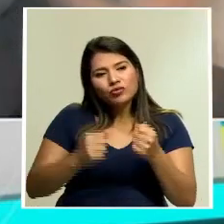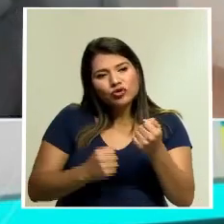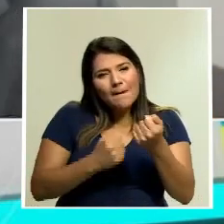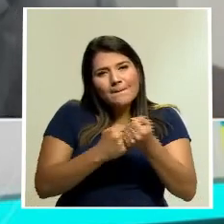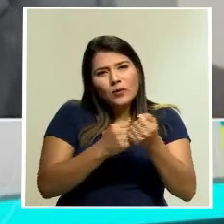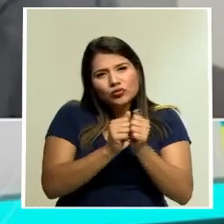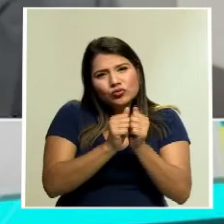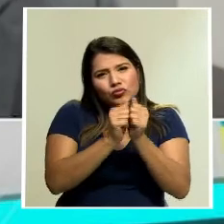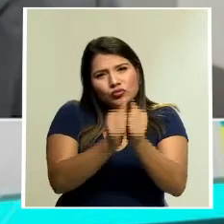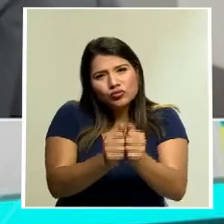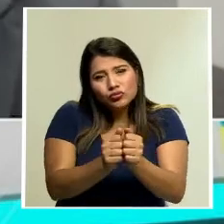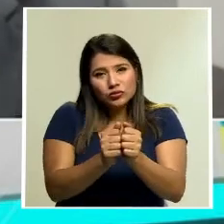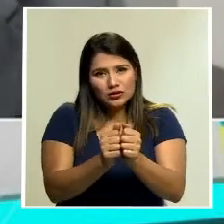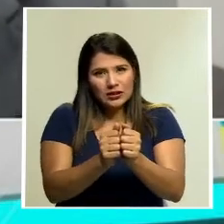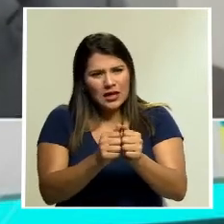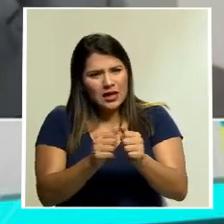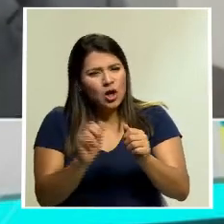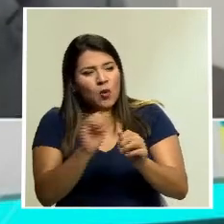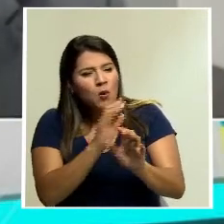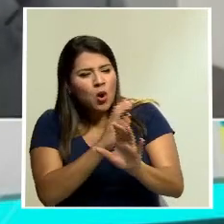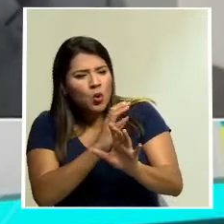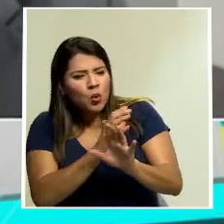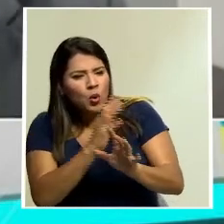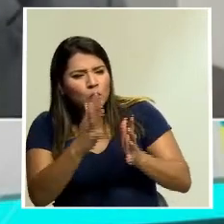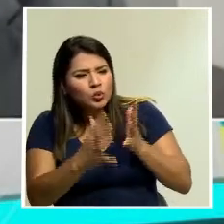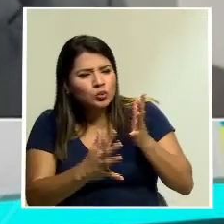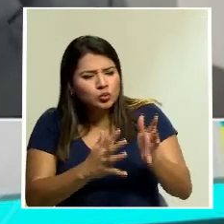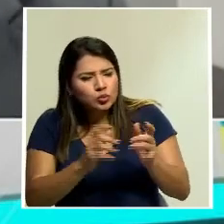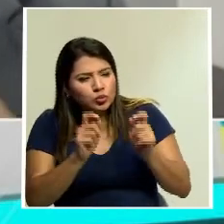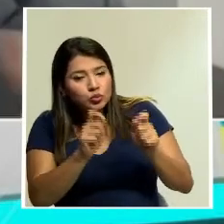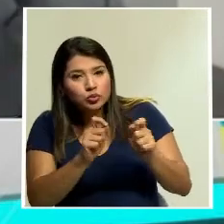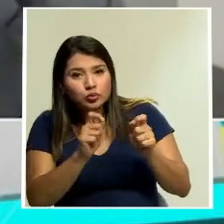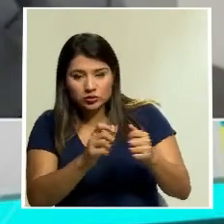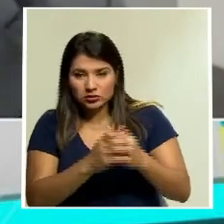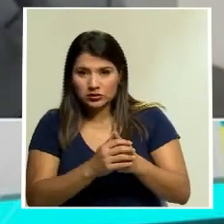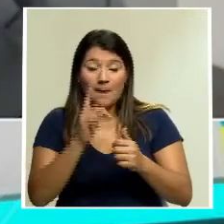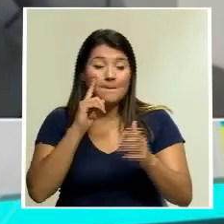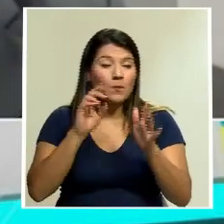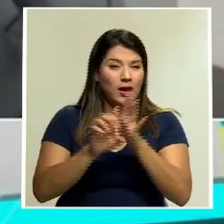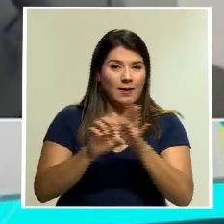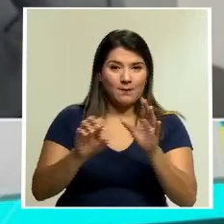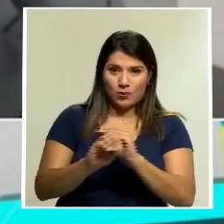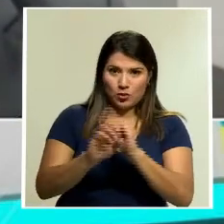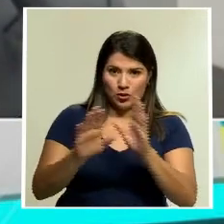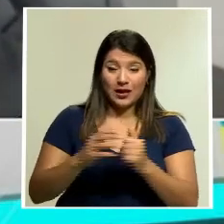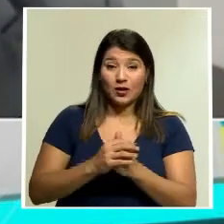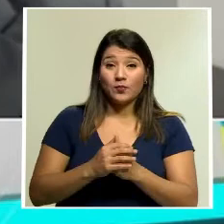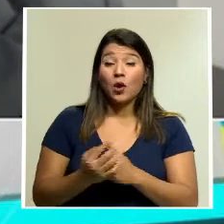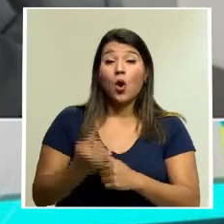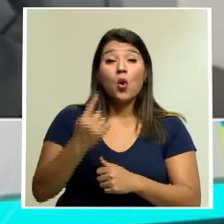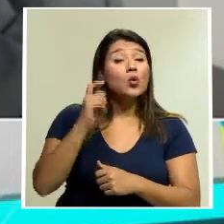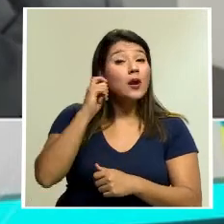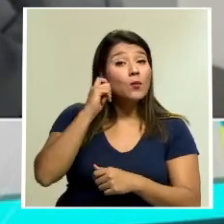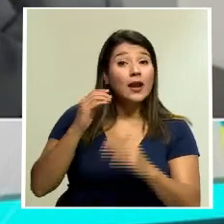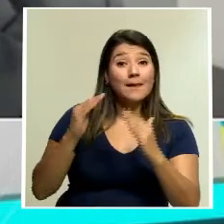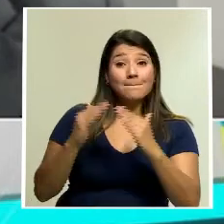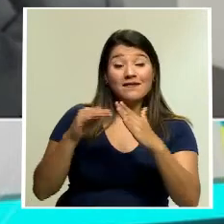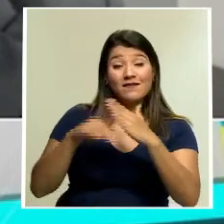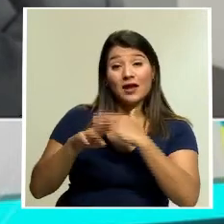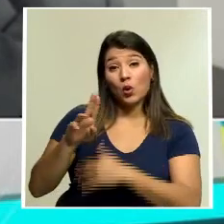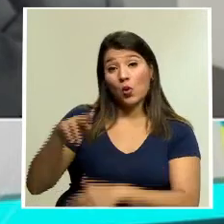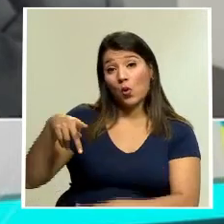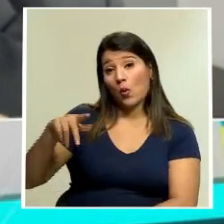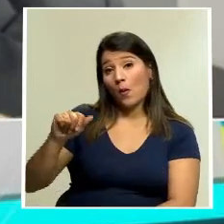través de incubadoras de negocios que los puedan colocar en los networking. Le pongo un ejemplo muy claro. Unas señoras de Upala